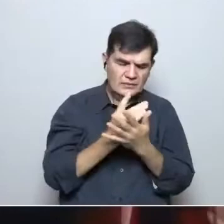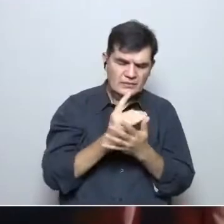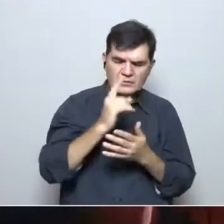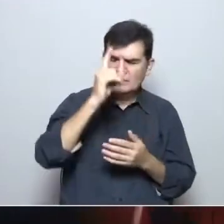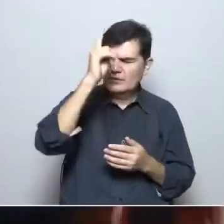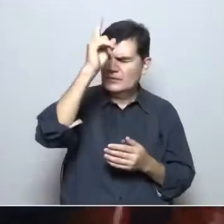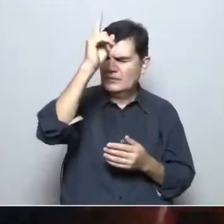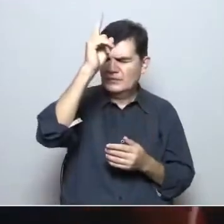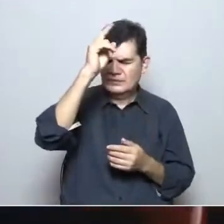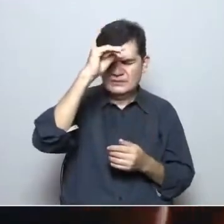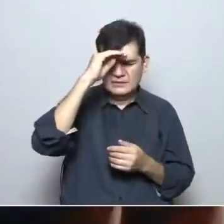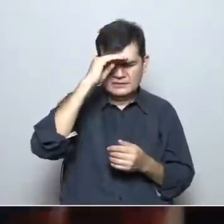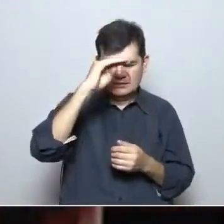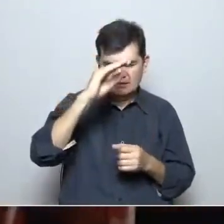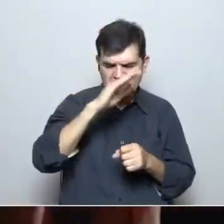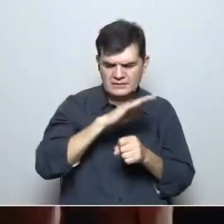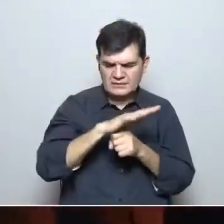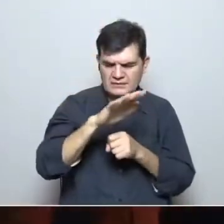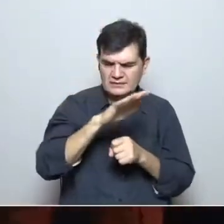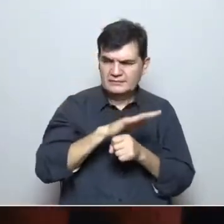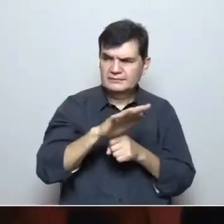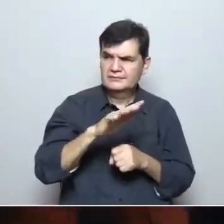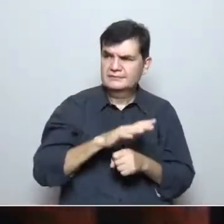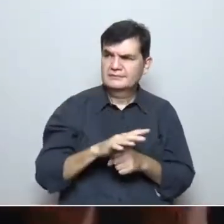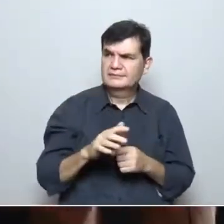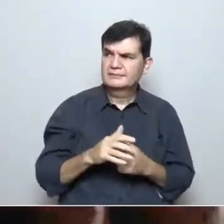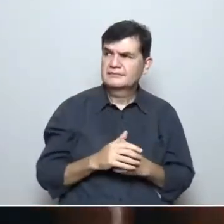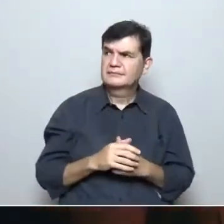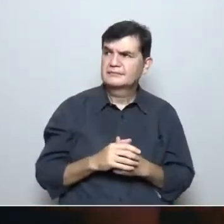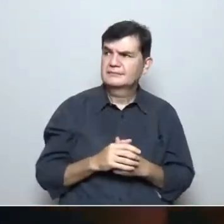solamente tú me saciarás.